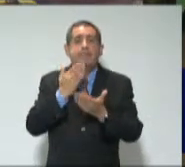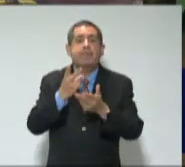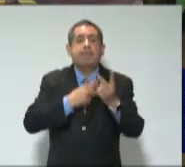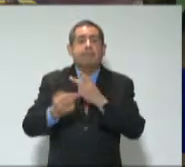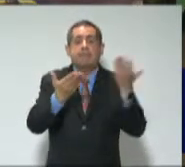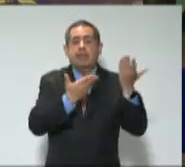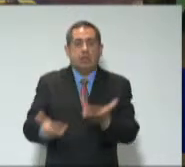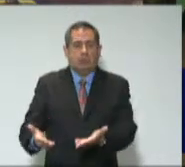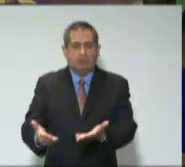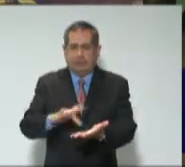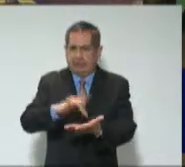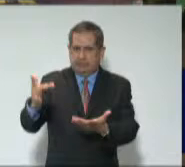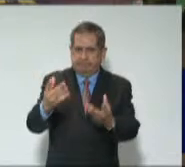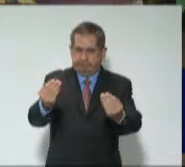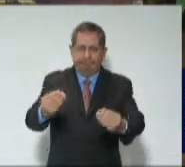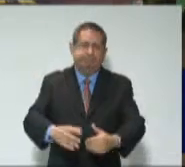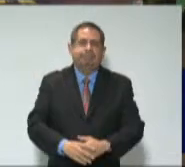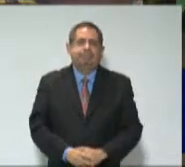y